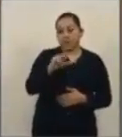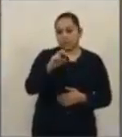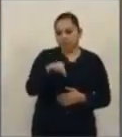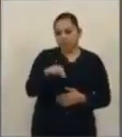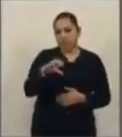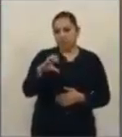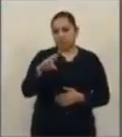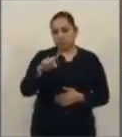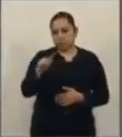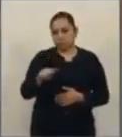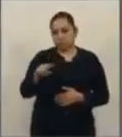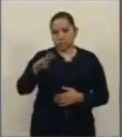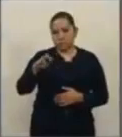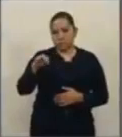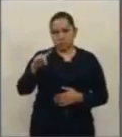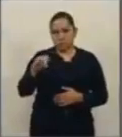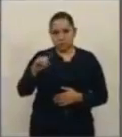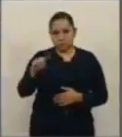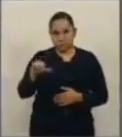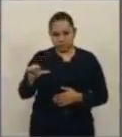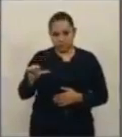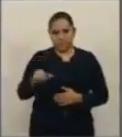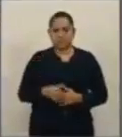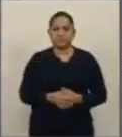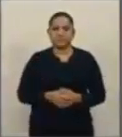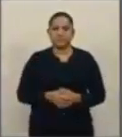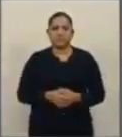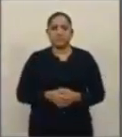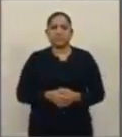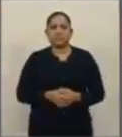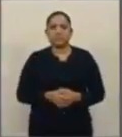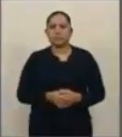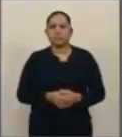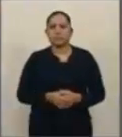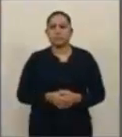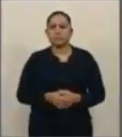y Mari Carmen Cruz Mendoza.